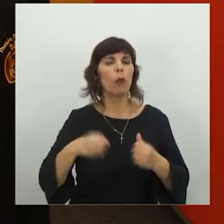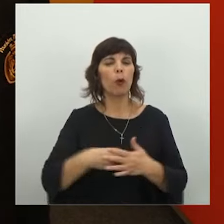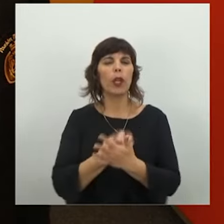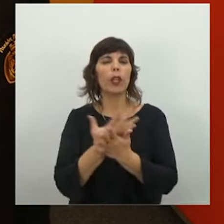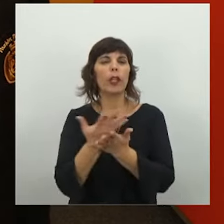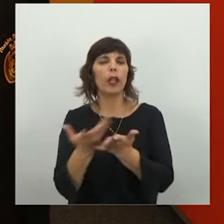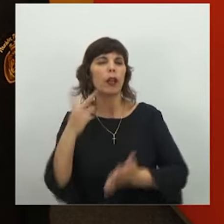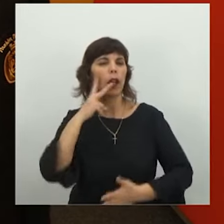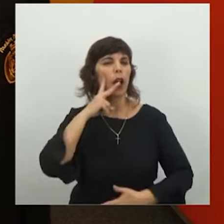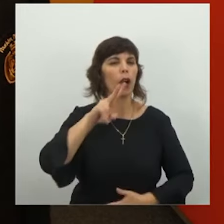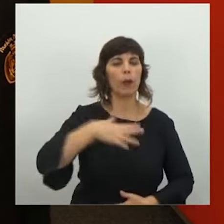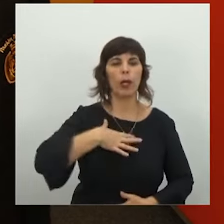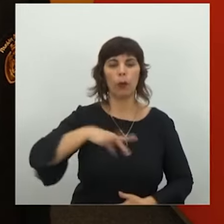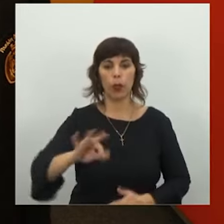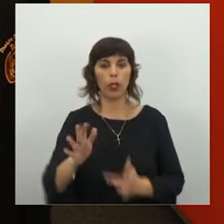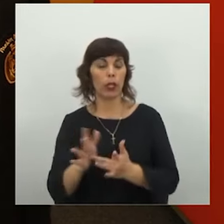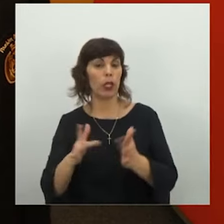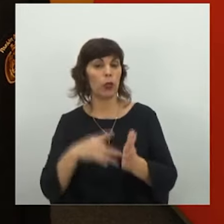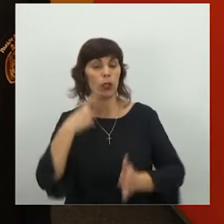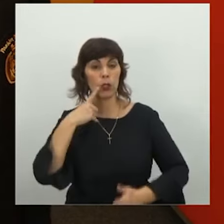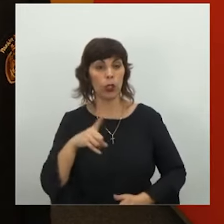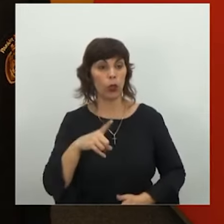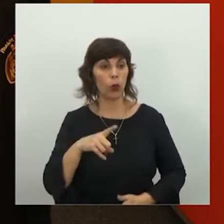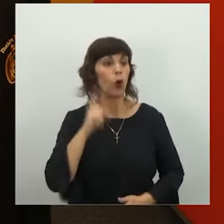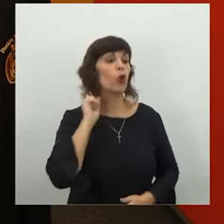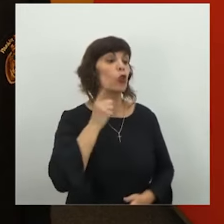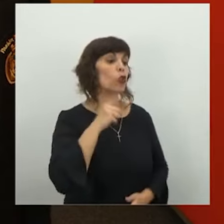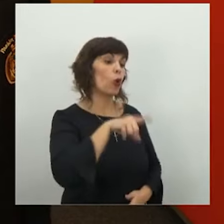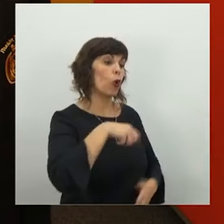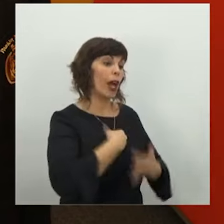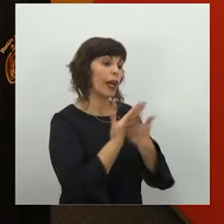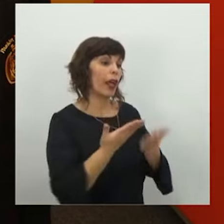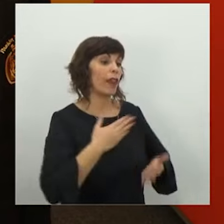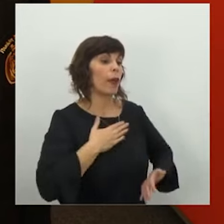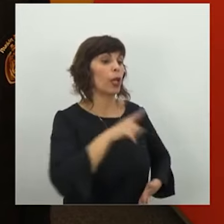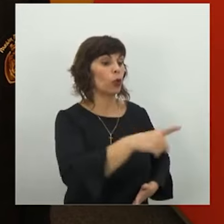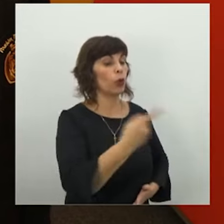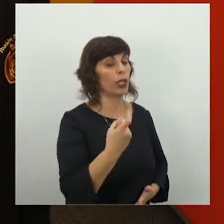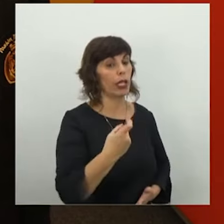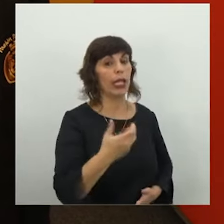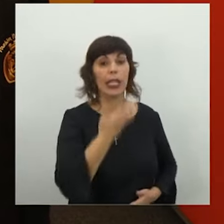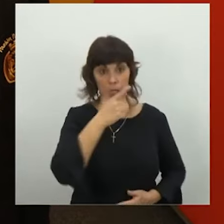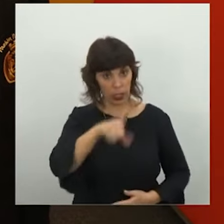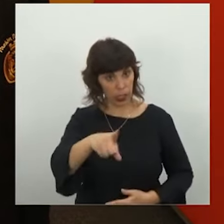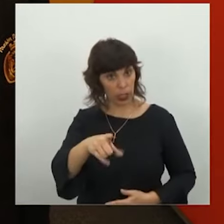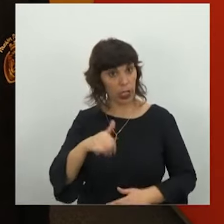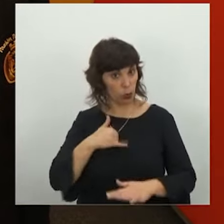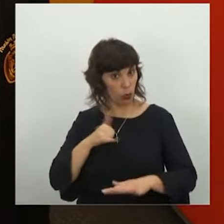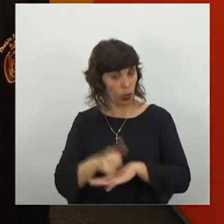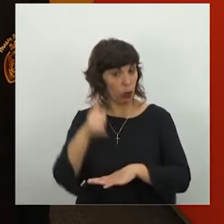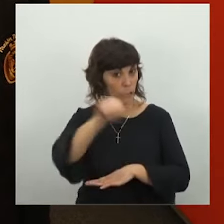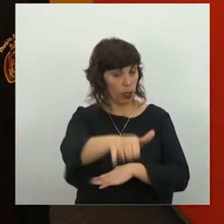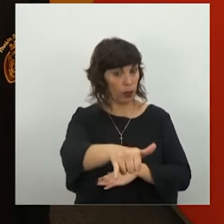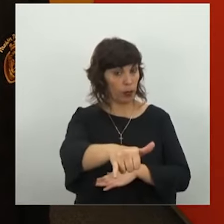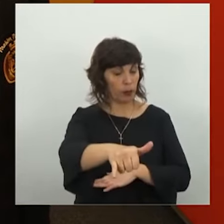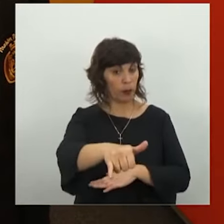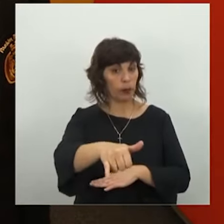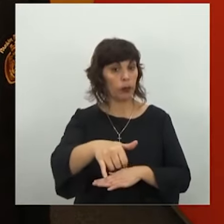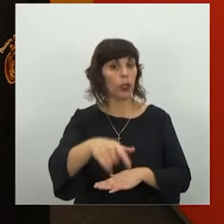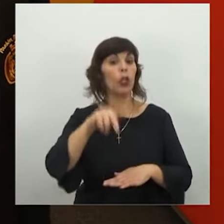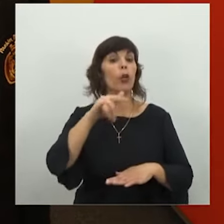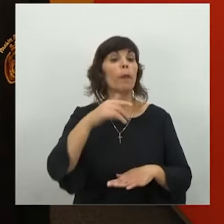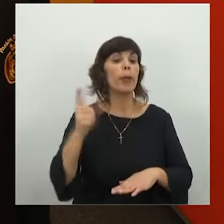dijo Jesucristo, mi gracia es todo lo que necesitas. Si tú deseas recibir esta lista,